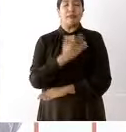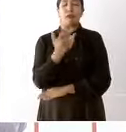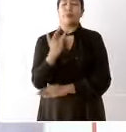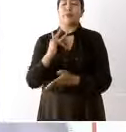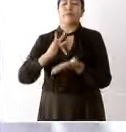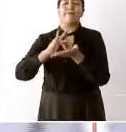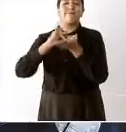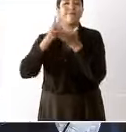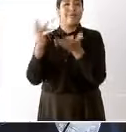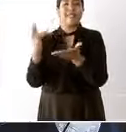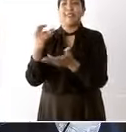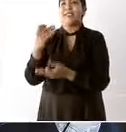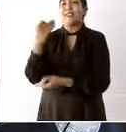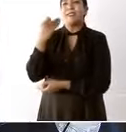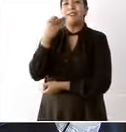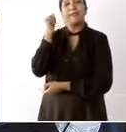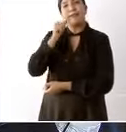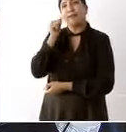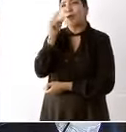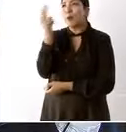tierras.